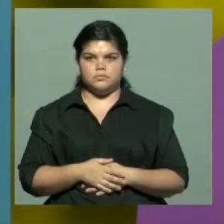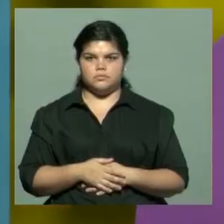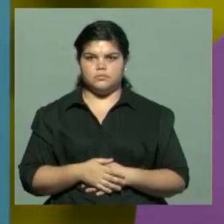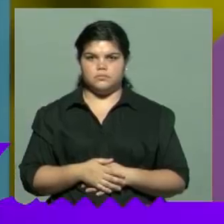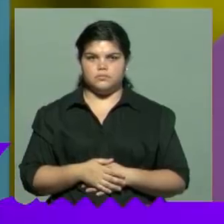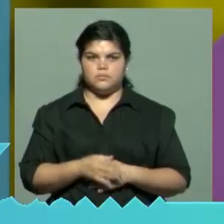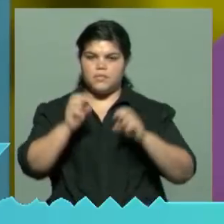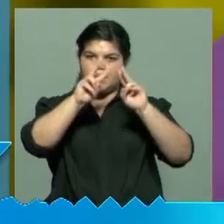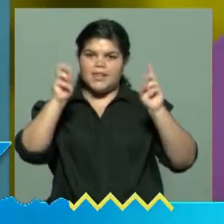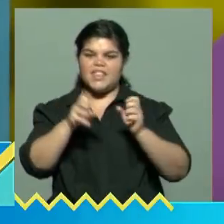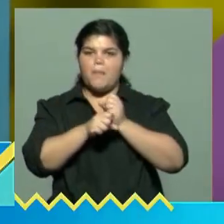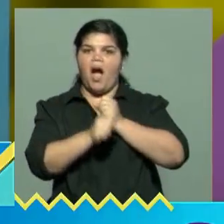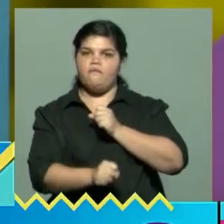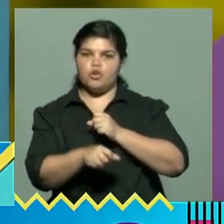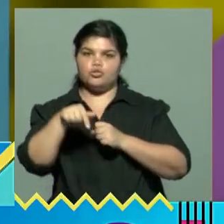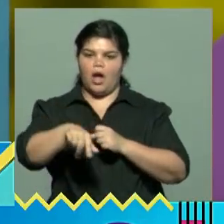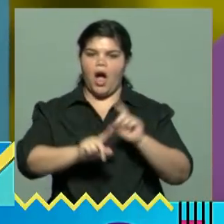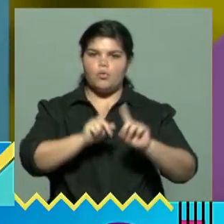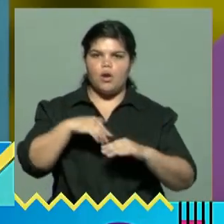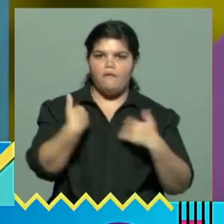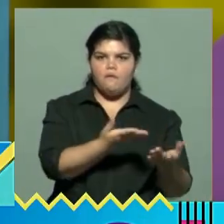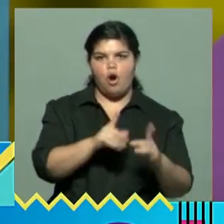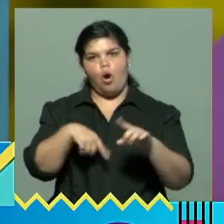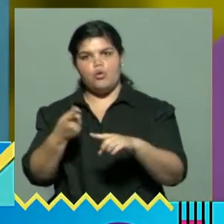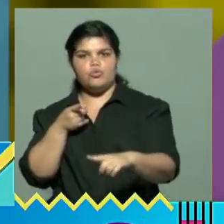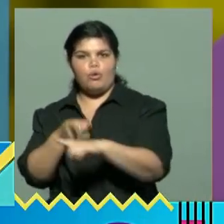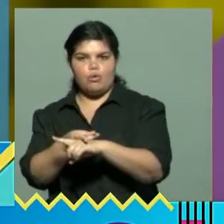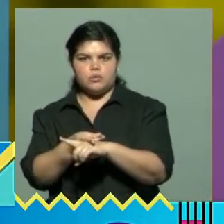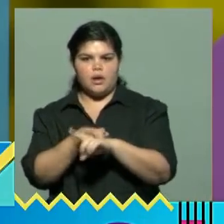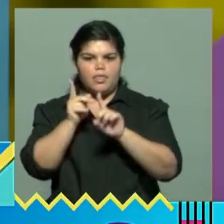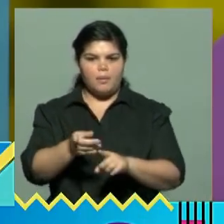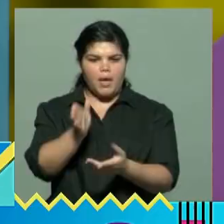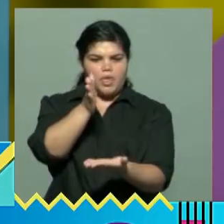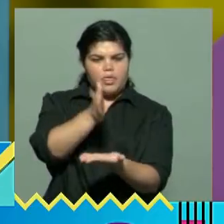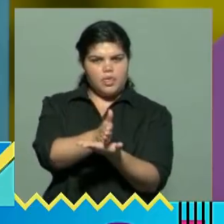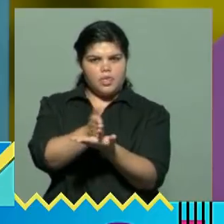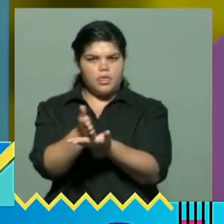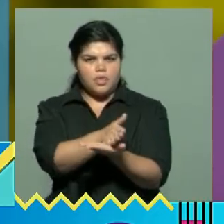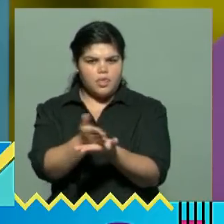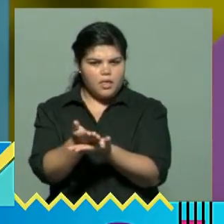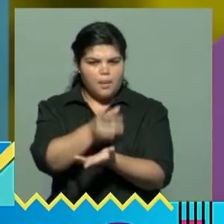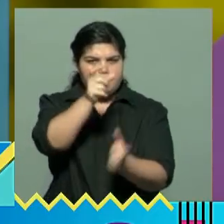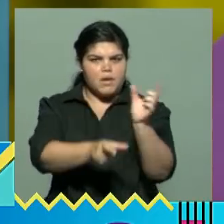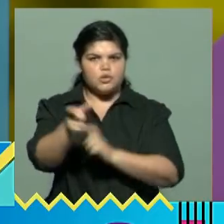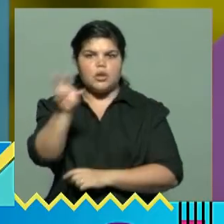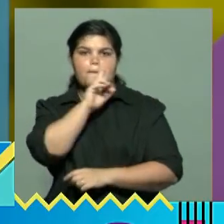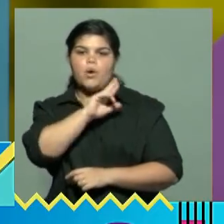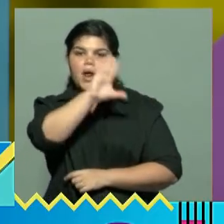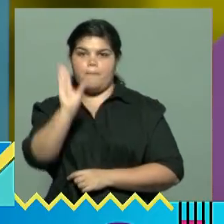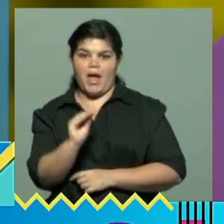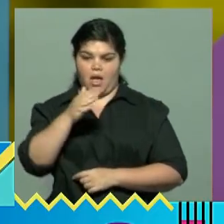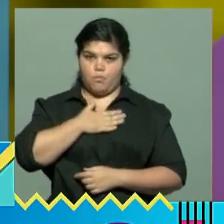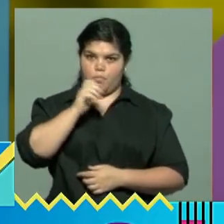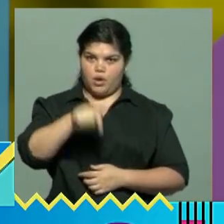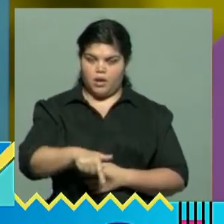Bien, el aborto, posturas en contra, posturas a favor, y en el medio una realidad que afecta a miles de mujeres en nuestro país. Vamos a hablar